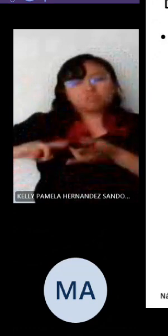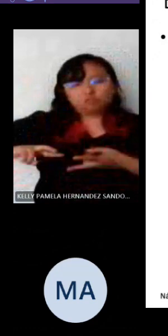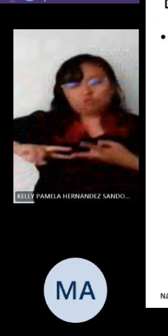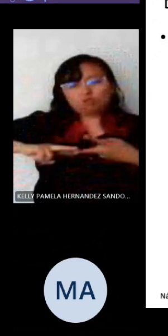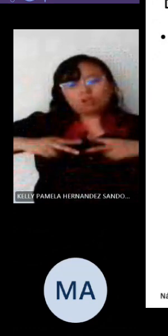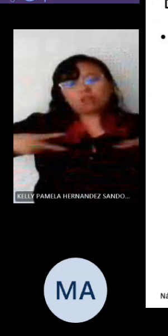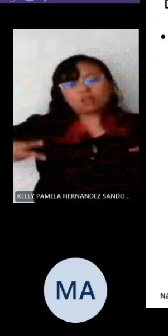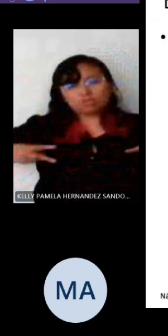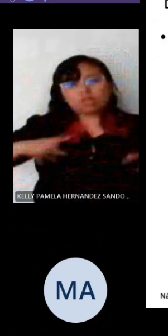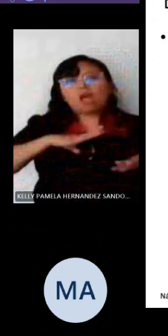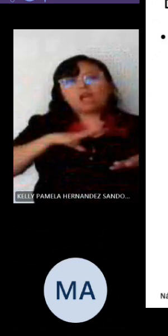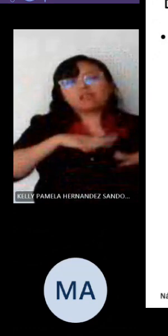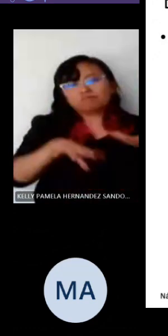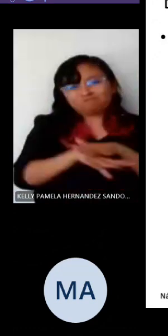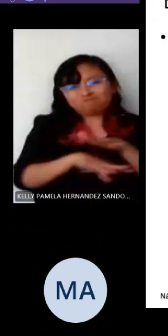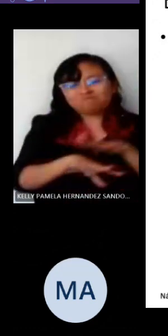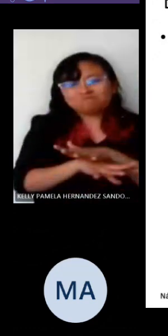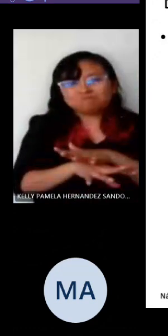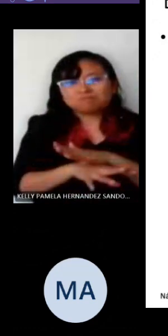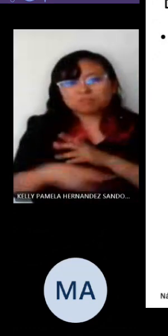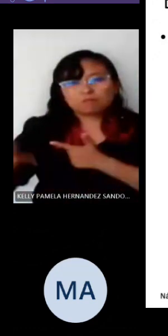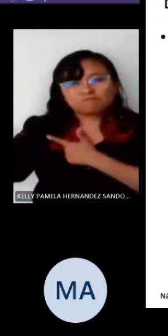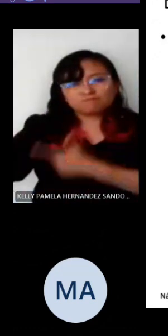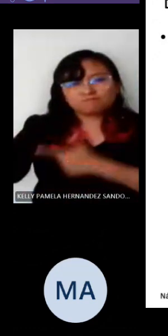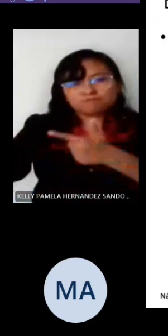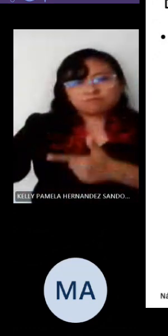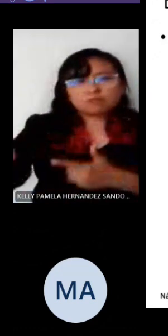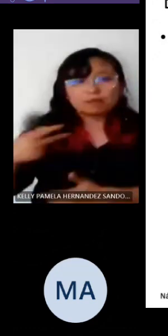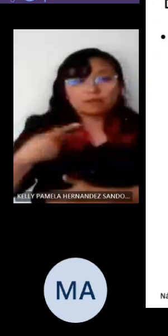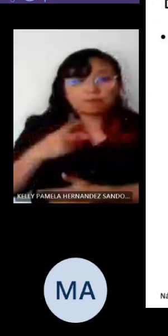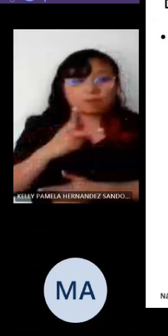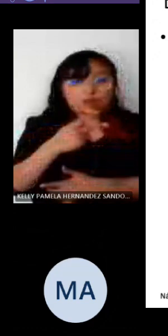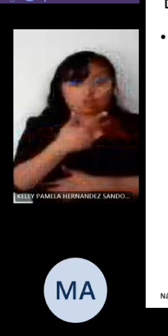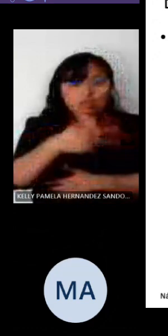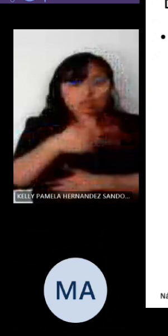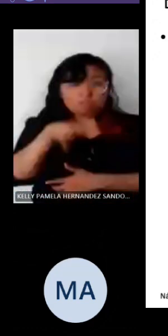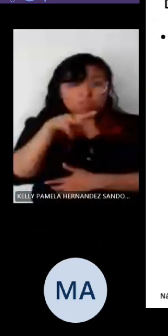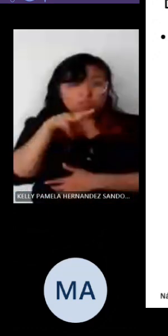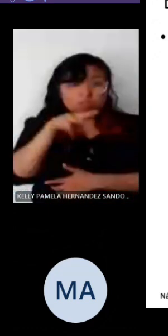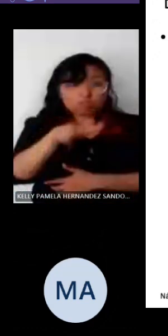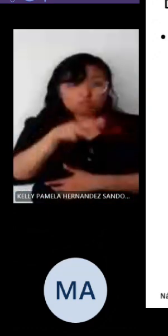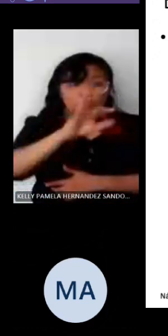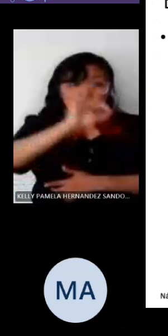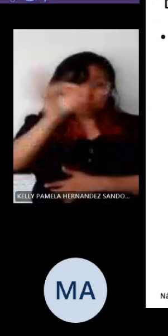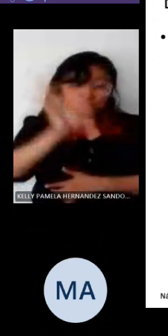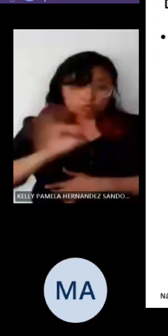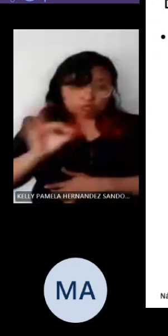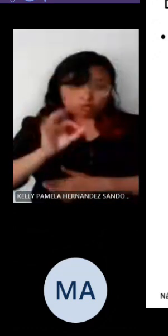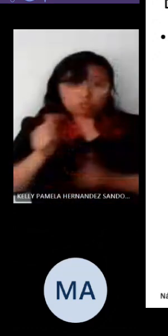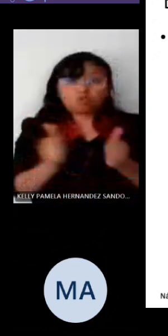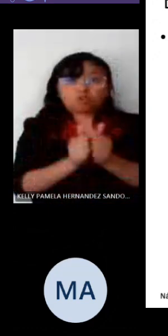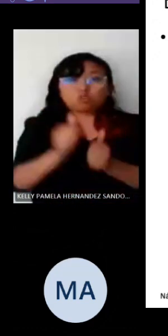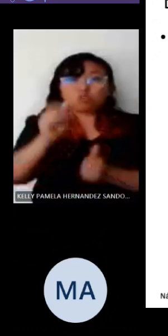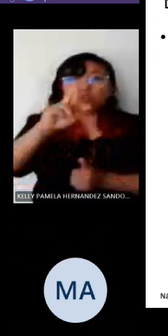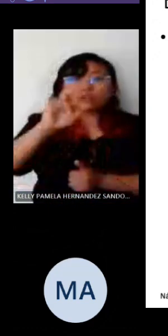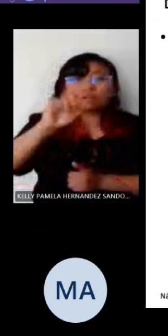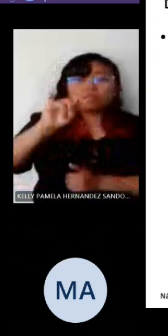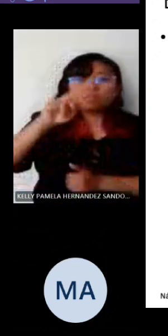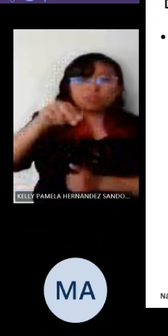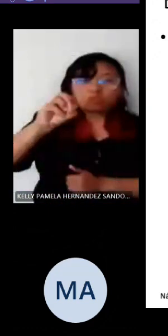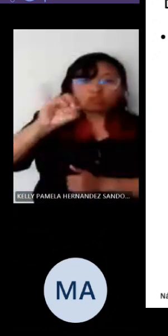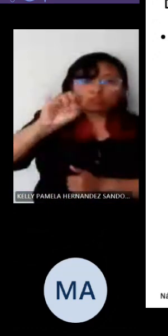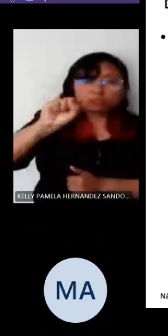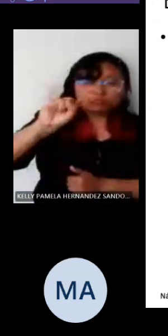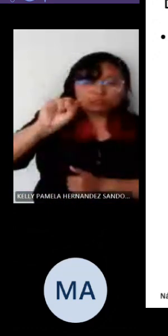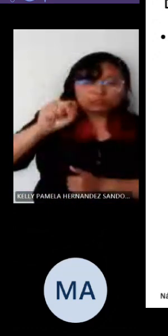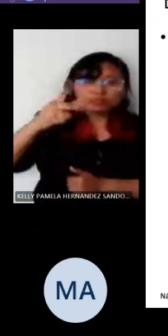Usher. Y específicamente solamente en aquellos que tienen retinosis pigmentaria, el 18% va a tener mutaciones en estos genes